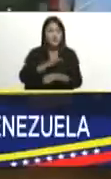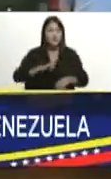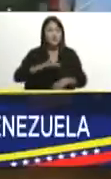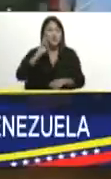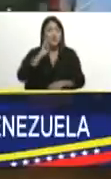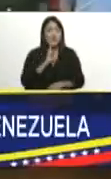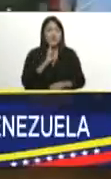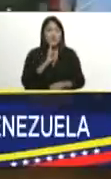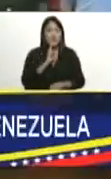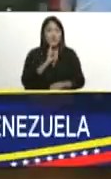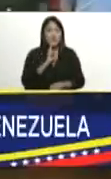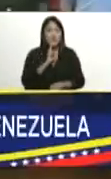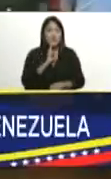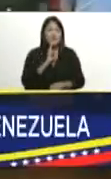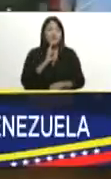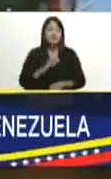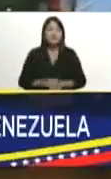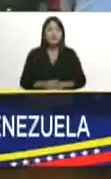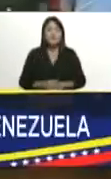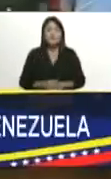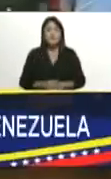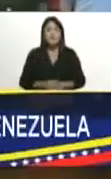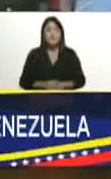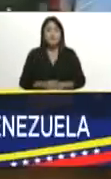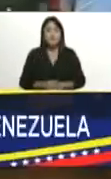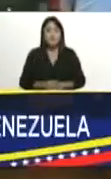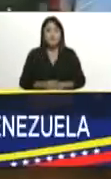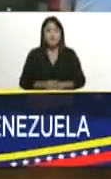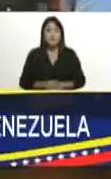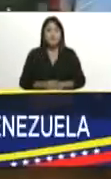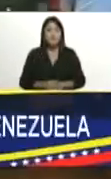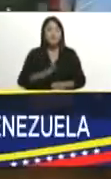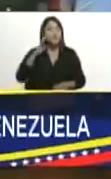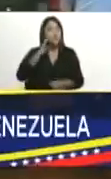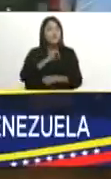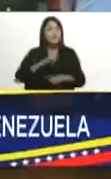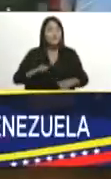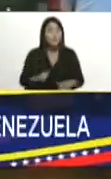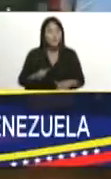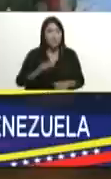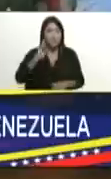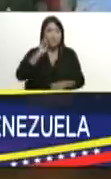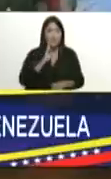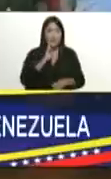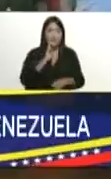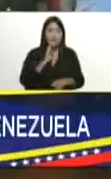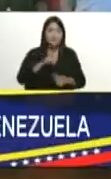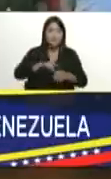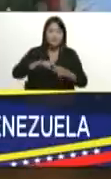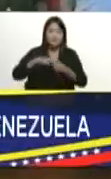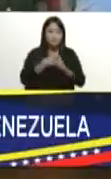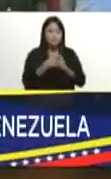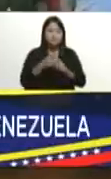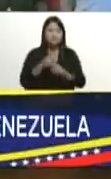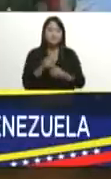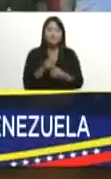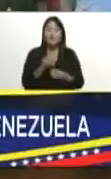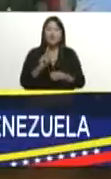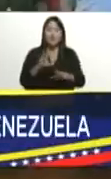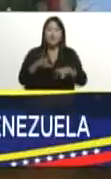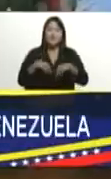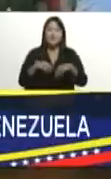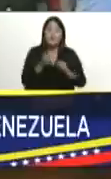a todo el pueblo de Venezuela. La Fuerza Armada Nacional Bolivariana rechaza